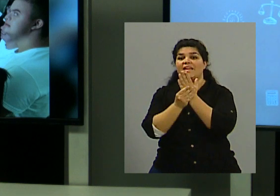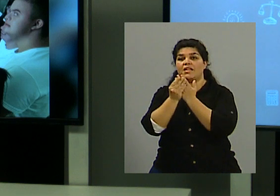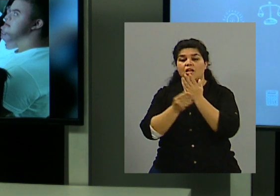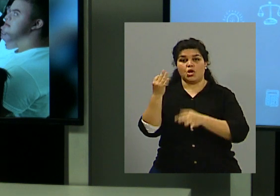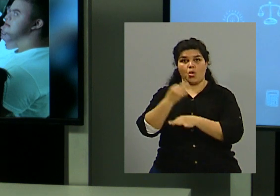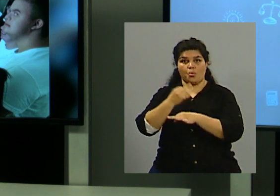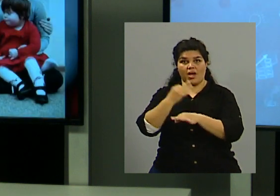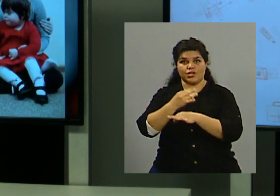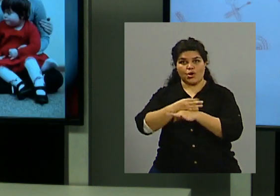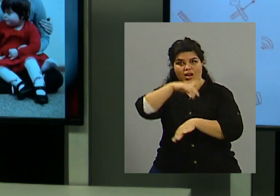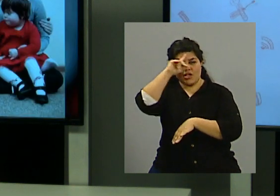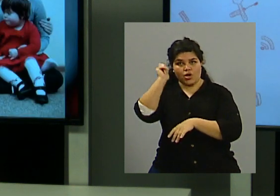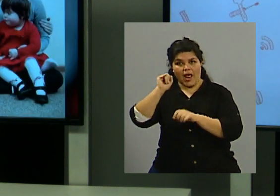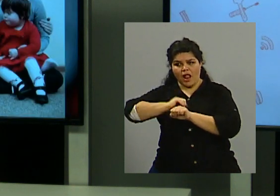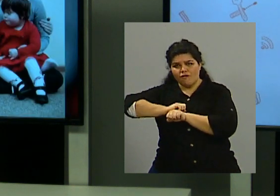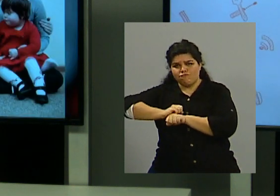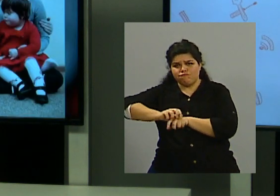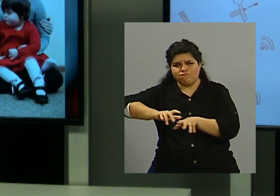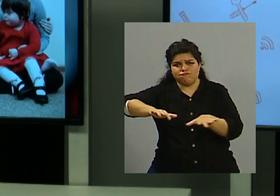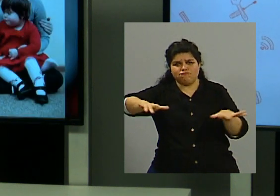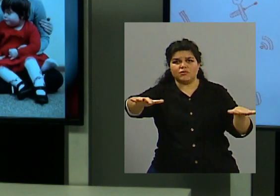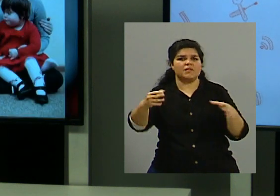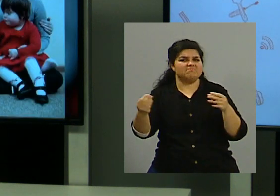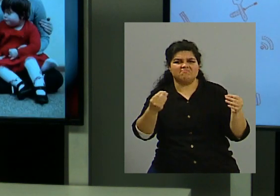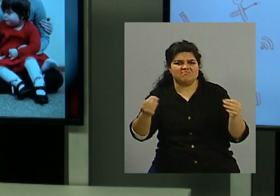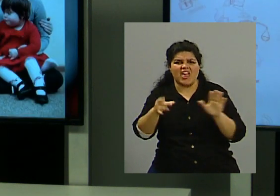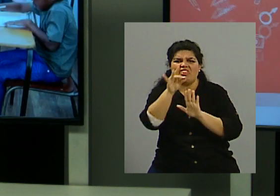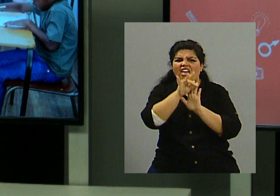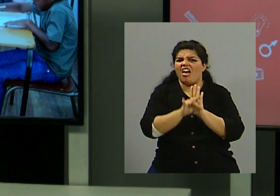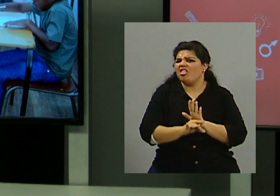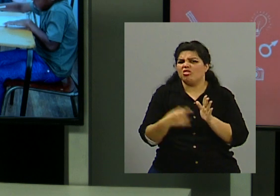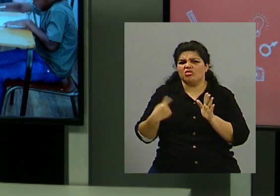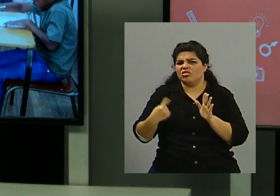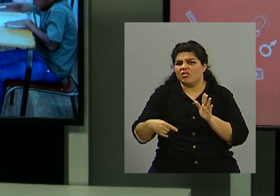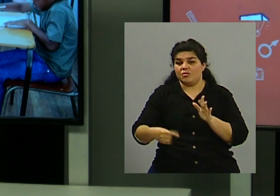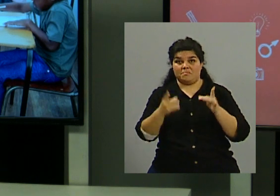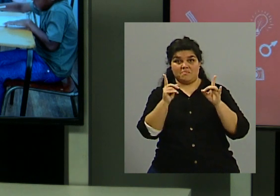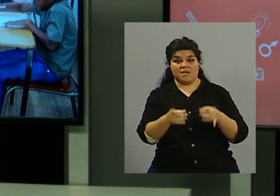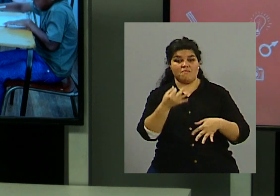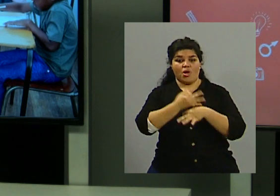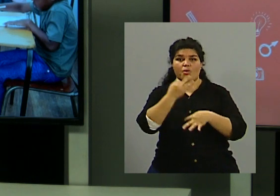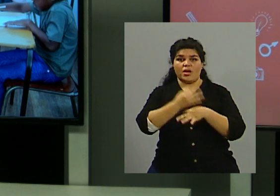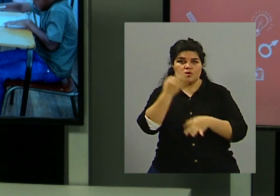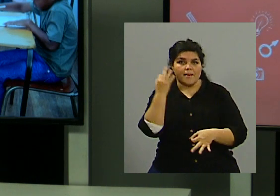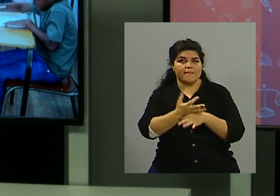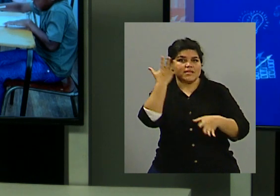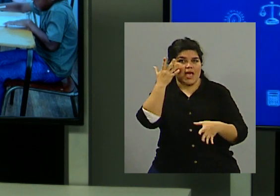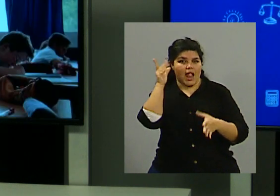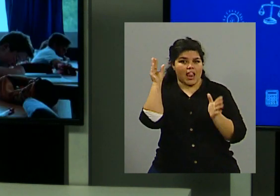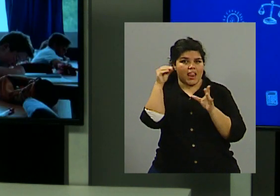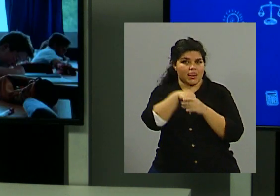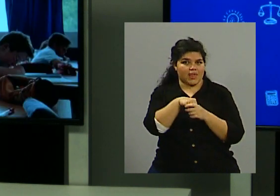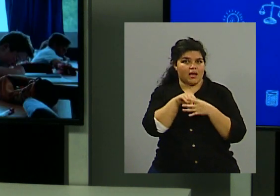Educación Nacional, en lo que tiene que ver con la educación especial, en donde más